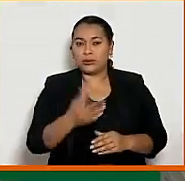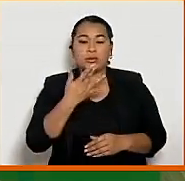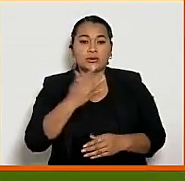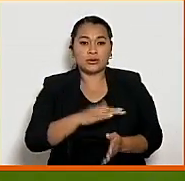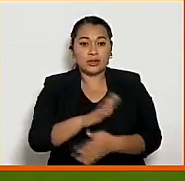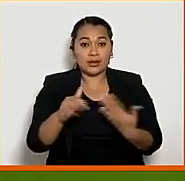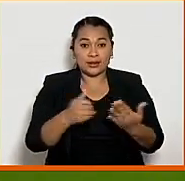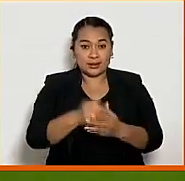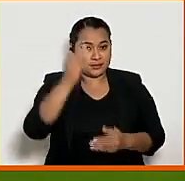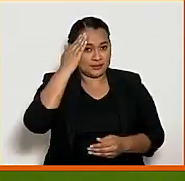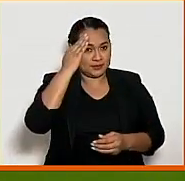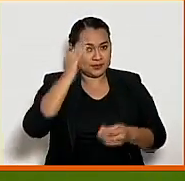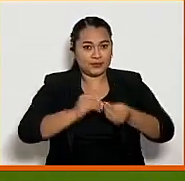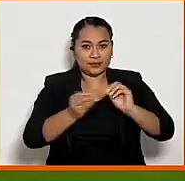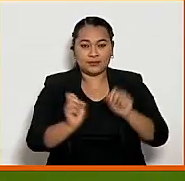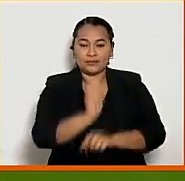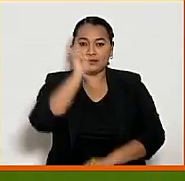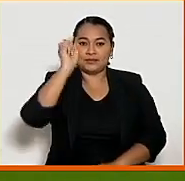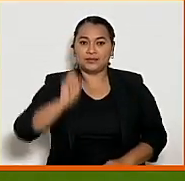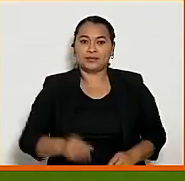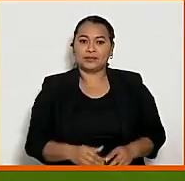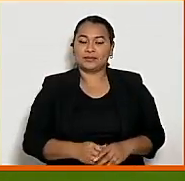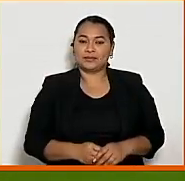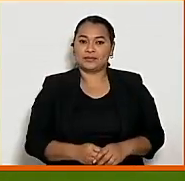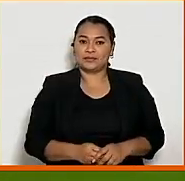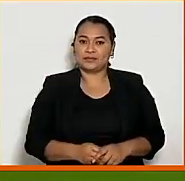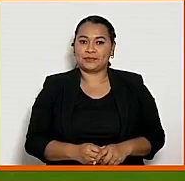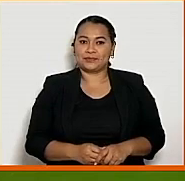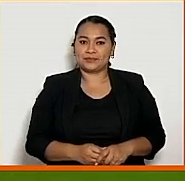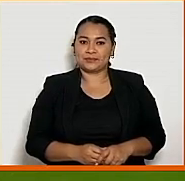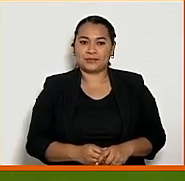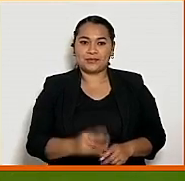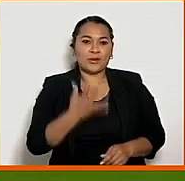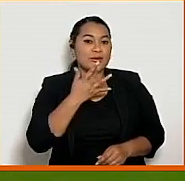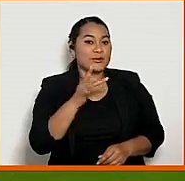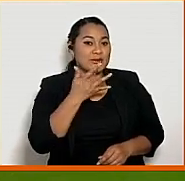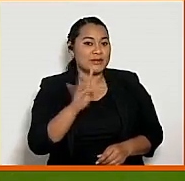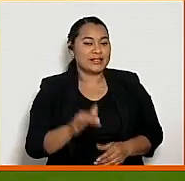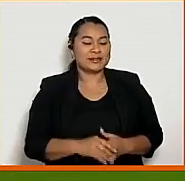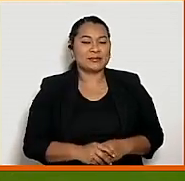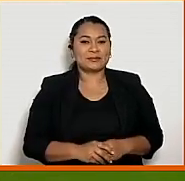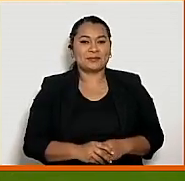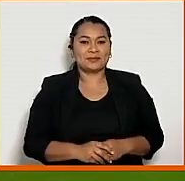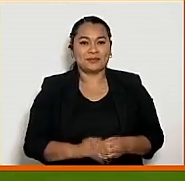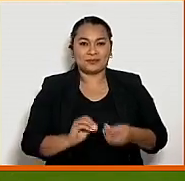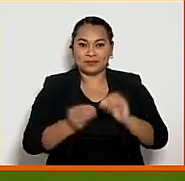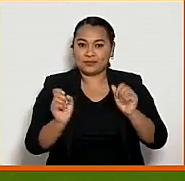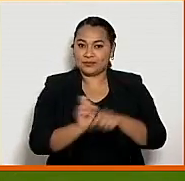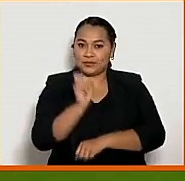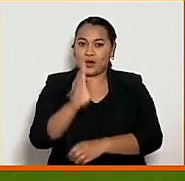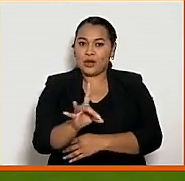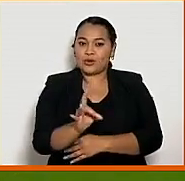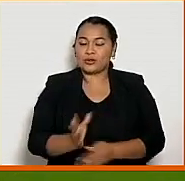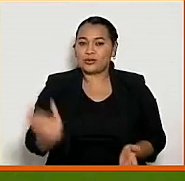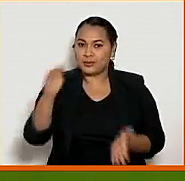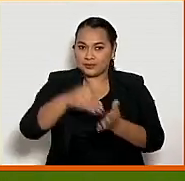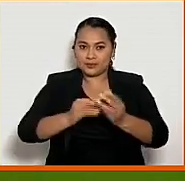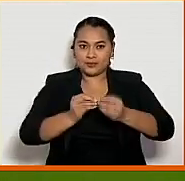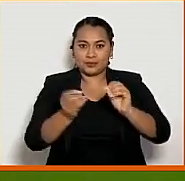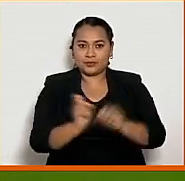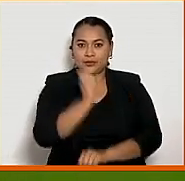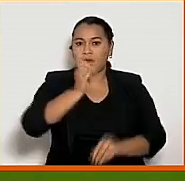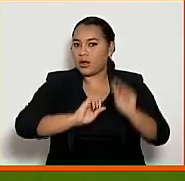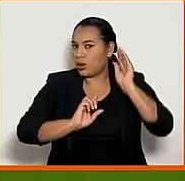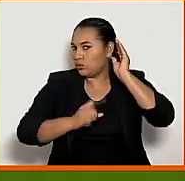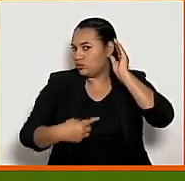número ganador. Y este es suerte. Porque este es el 8. Número ganador en Diaria es